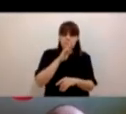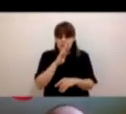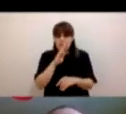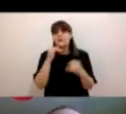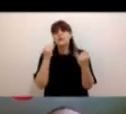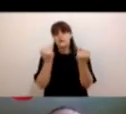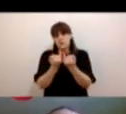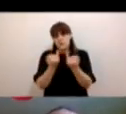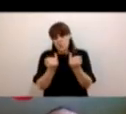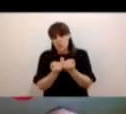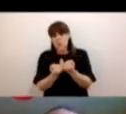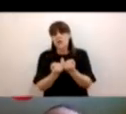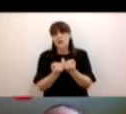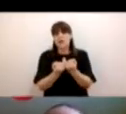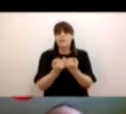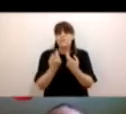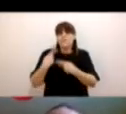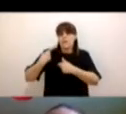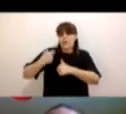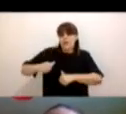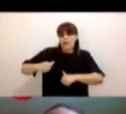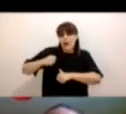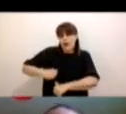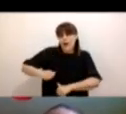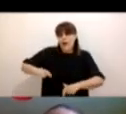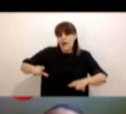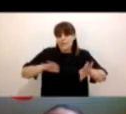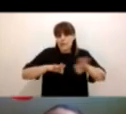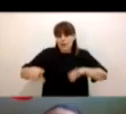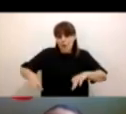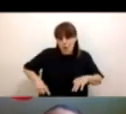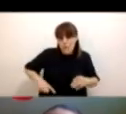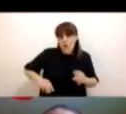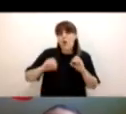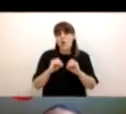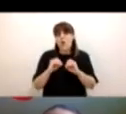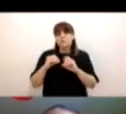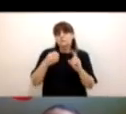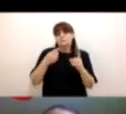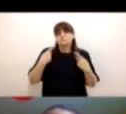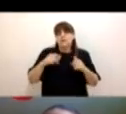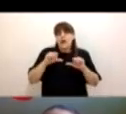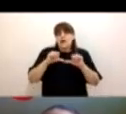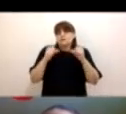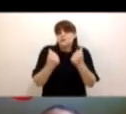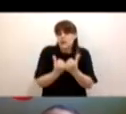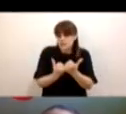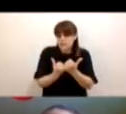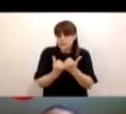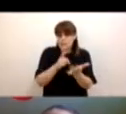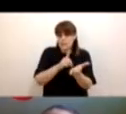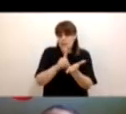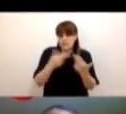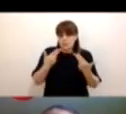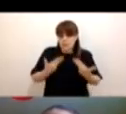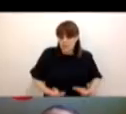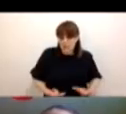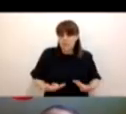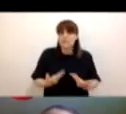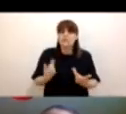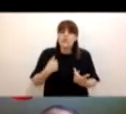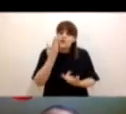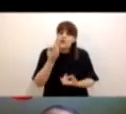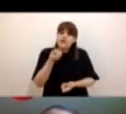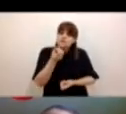hay funcionarios públicos a lo mejor hay organizaciones defensoras de derechos humanos yo quisiera darles algunos elementos para